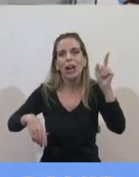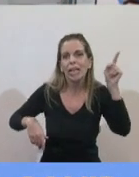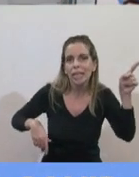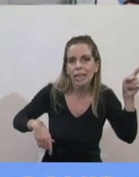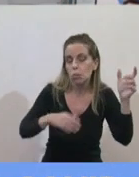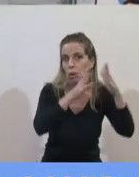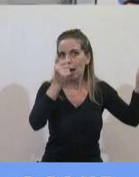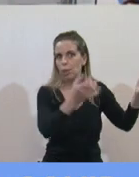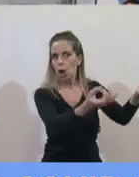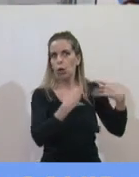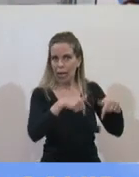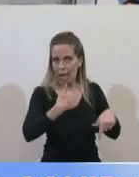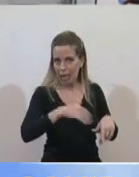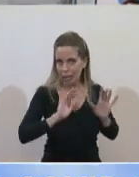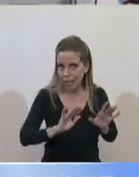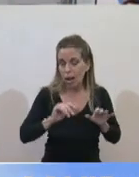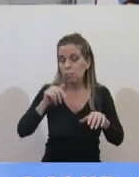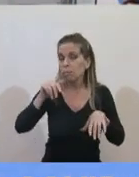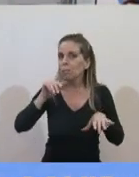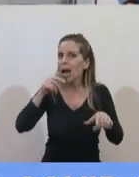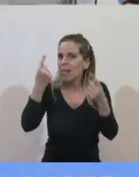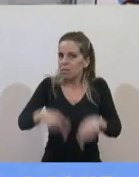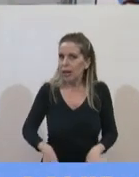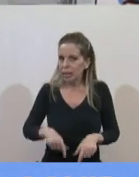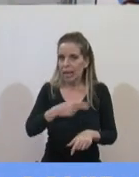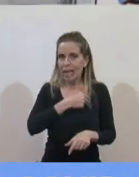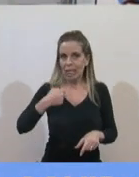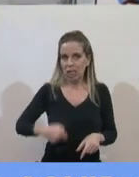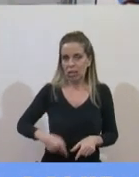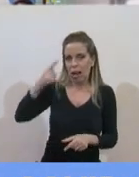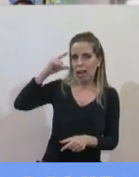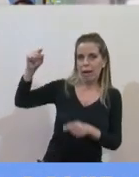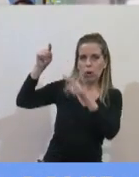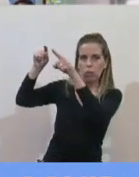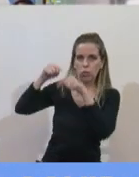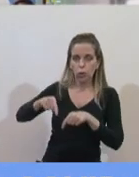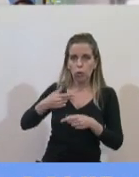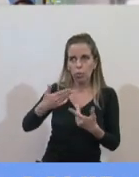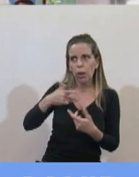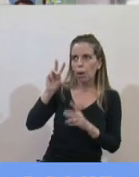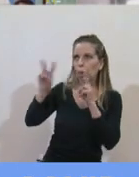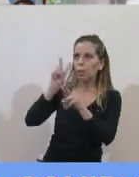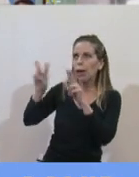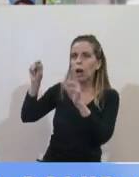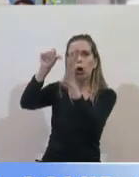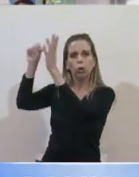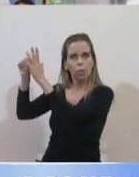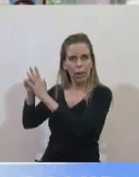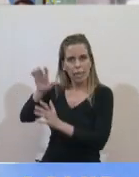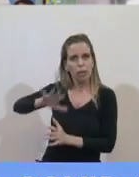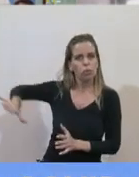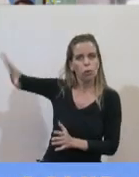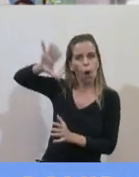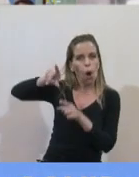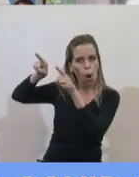de entender la magnitud de la ola que venía estaríamos en problemas mucho más graves pero la experiencia de la respuesta del resto de los países del mundo